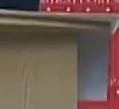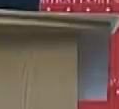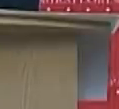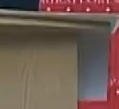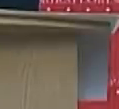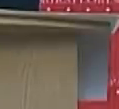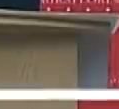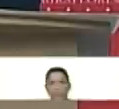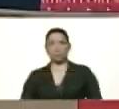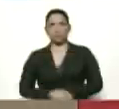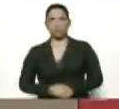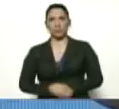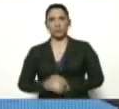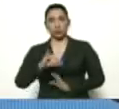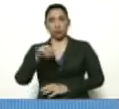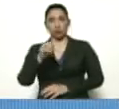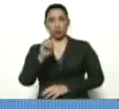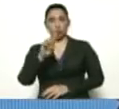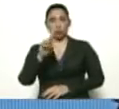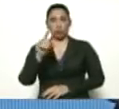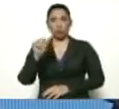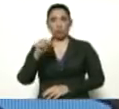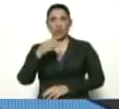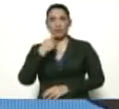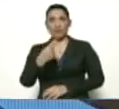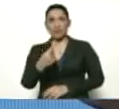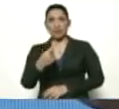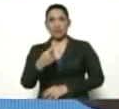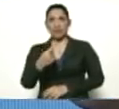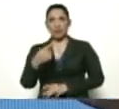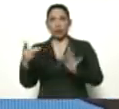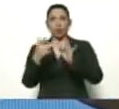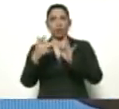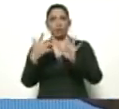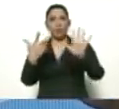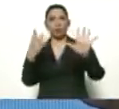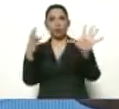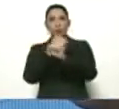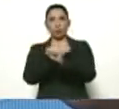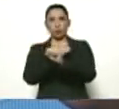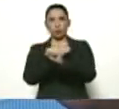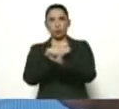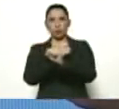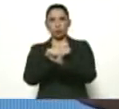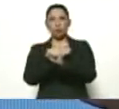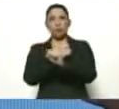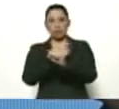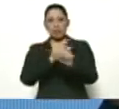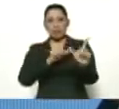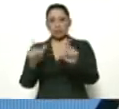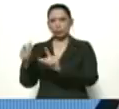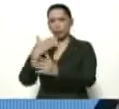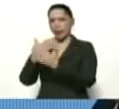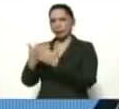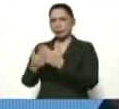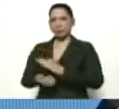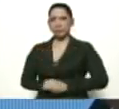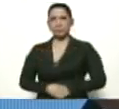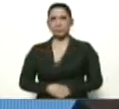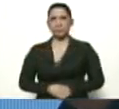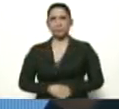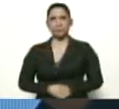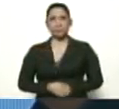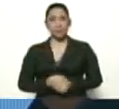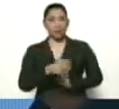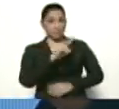jordan cuadro le dice contactame a las 8 de la noche a las 20 hecho gracias a las